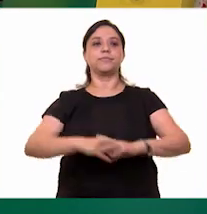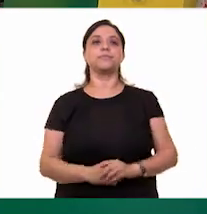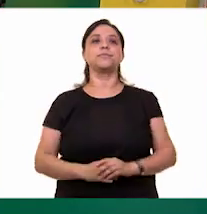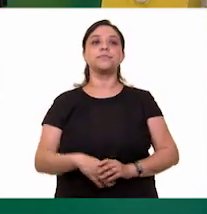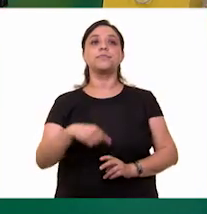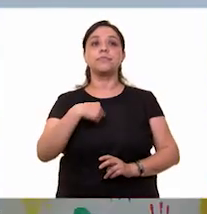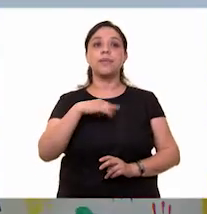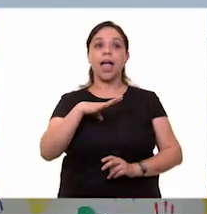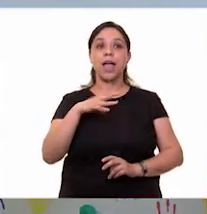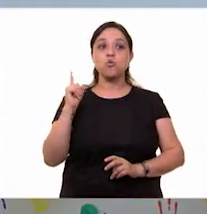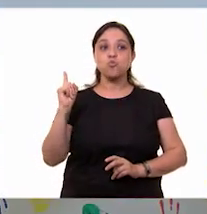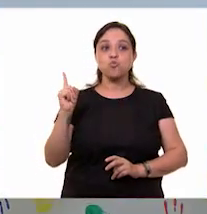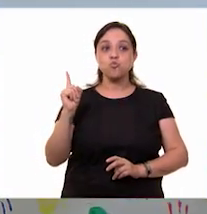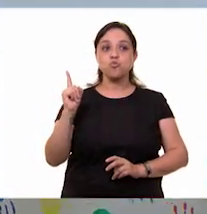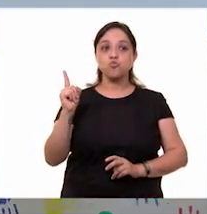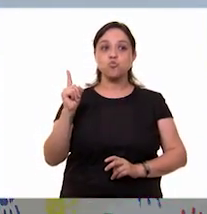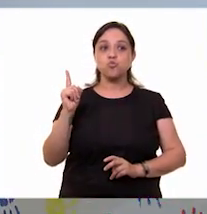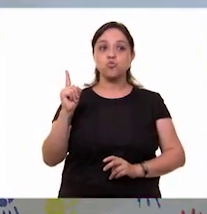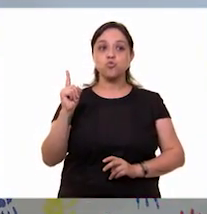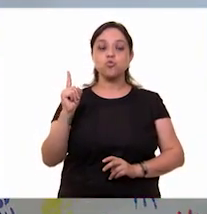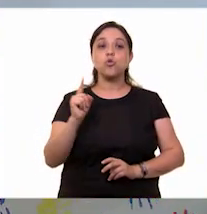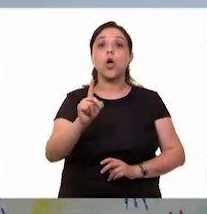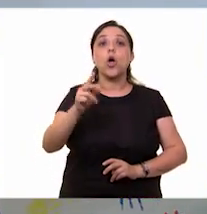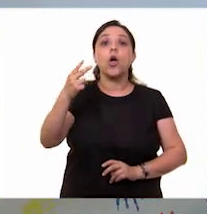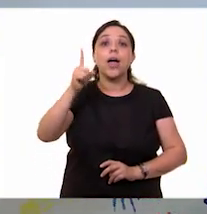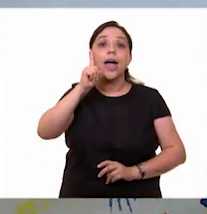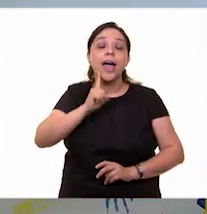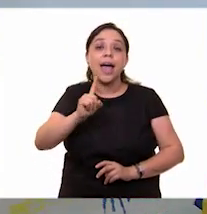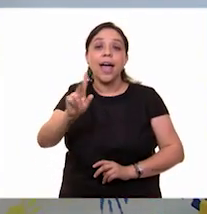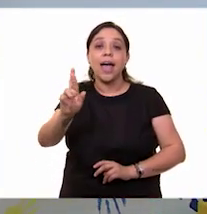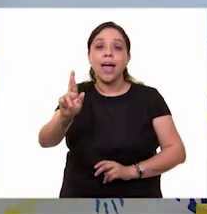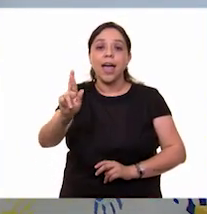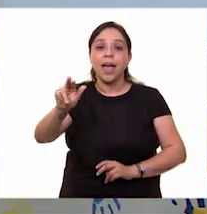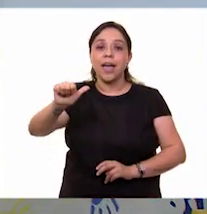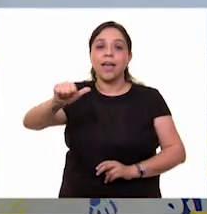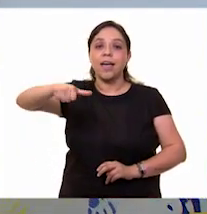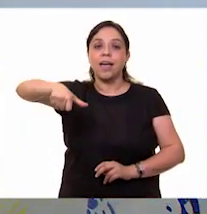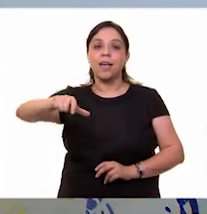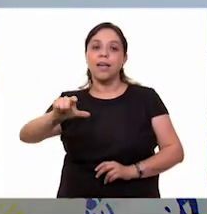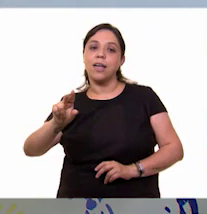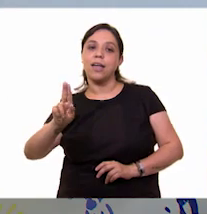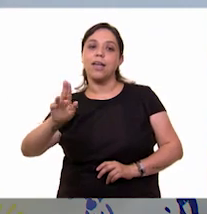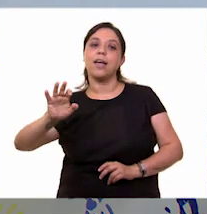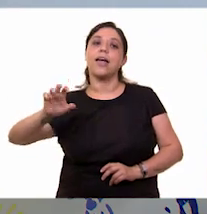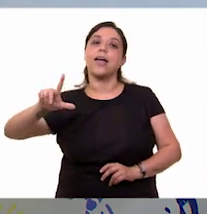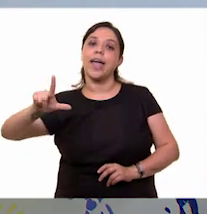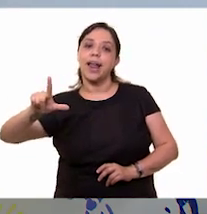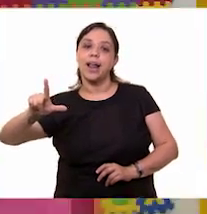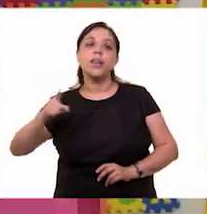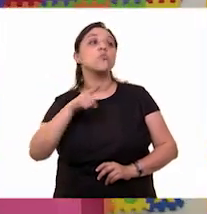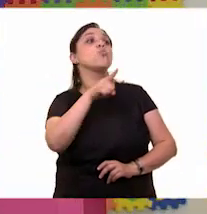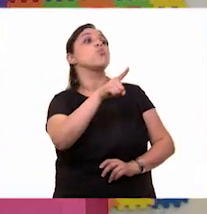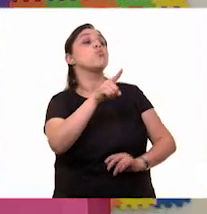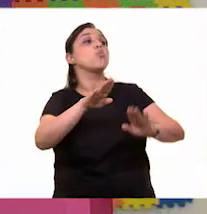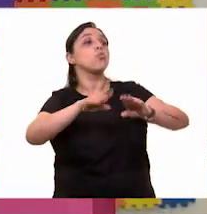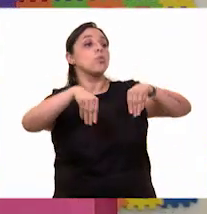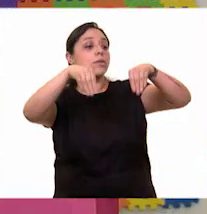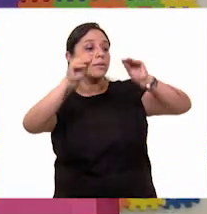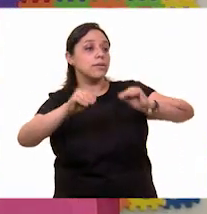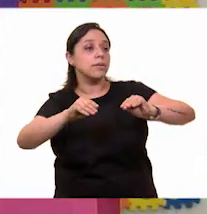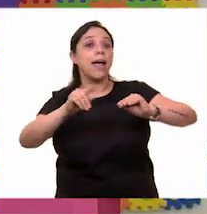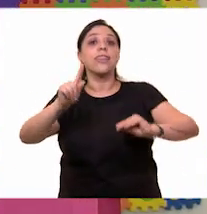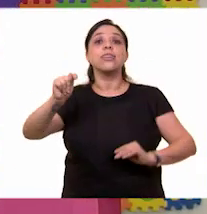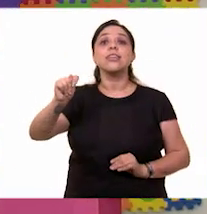aquí el mantel que hizo Raquel. Y tú tienes el mantel que hizo... Tomás. Tomás.